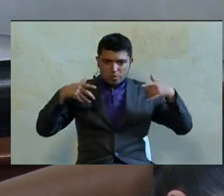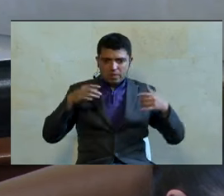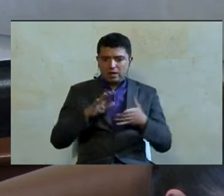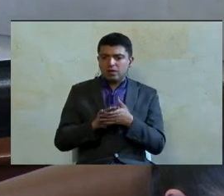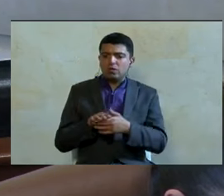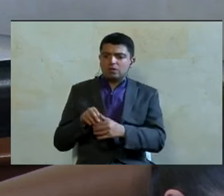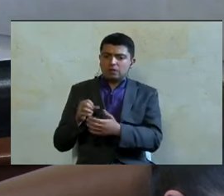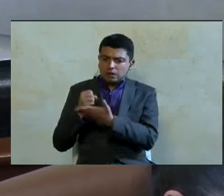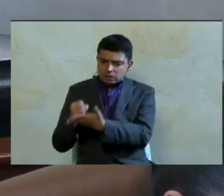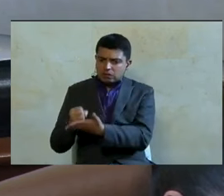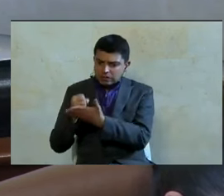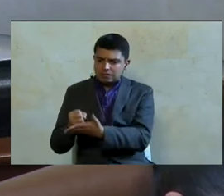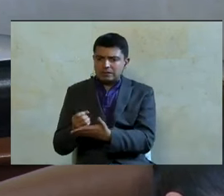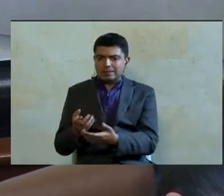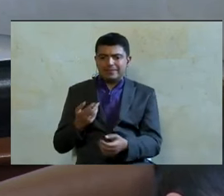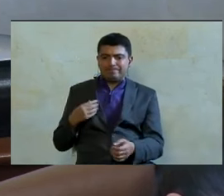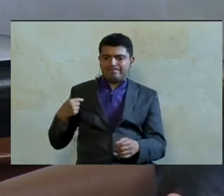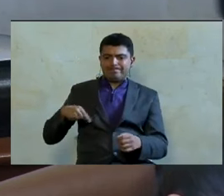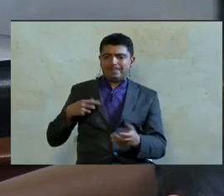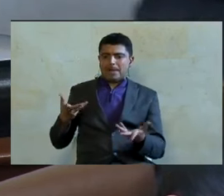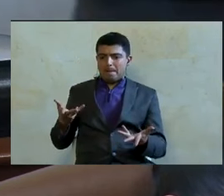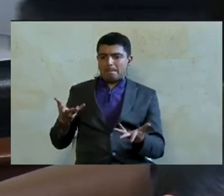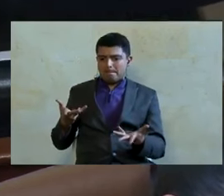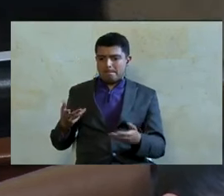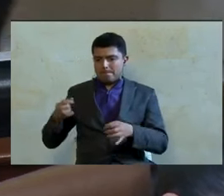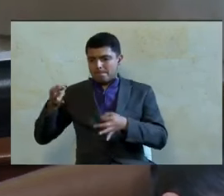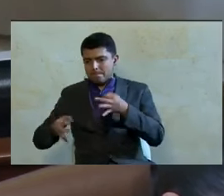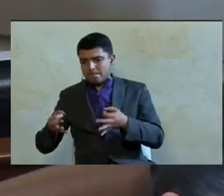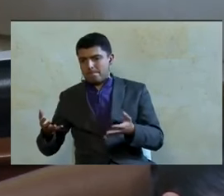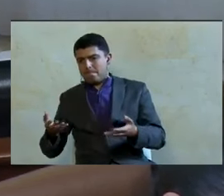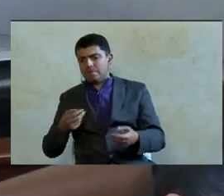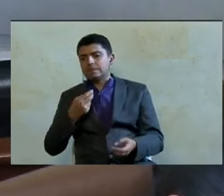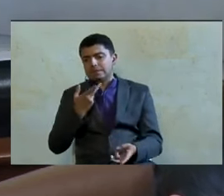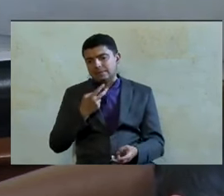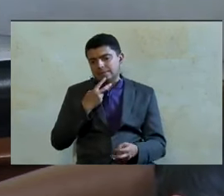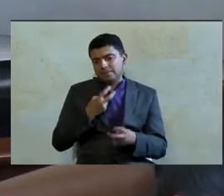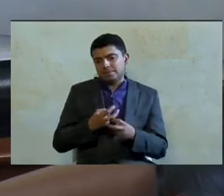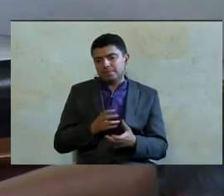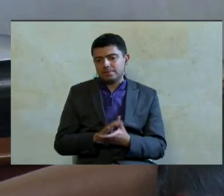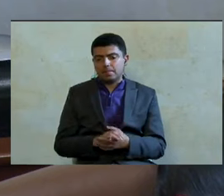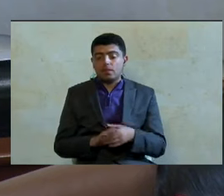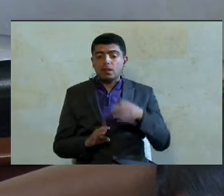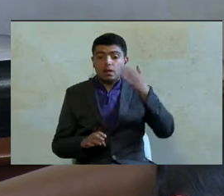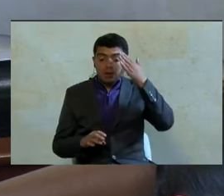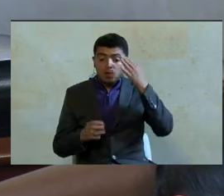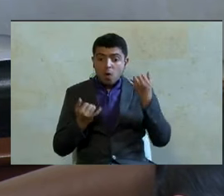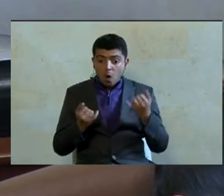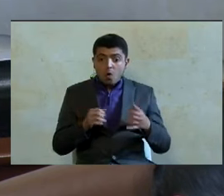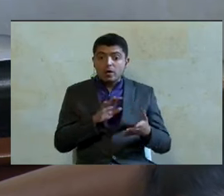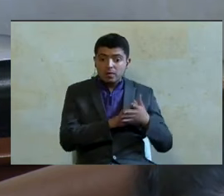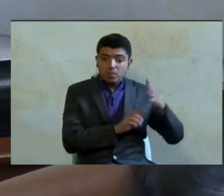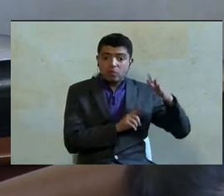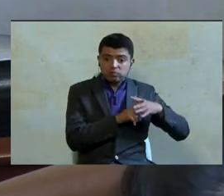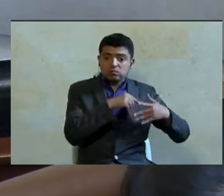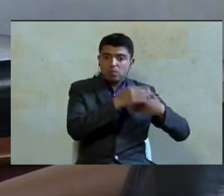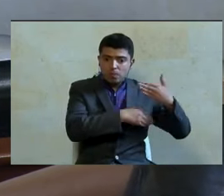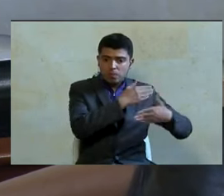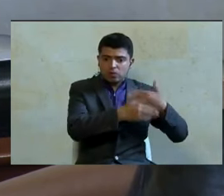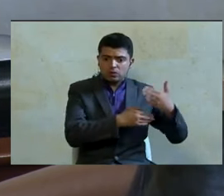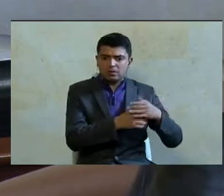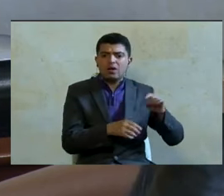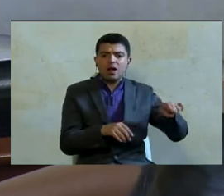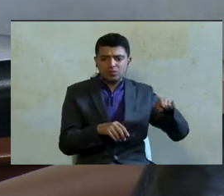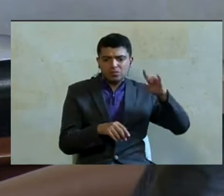que hay anónimos que hay una suerte de procesos con muchos